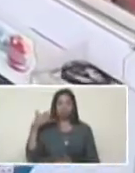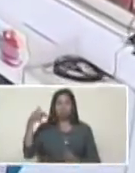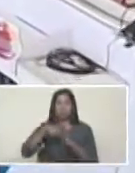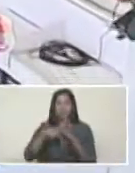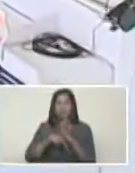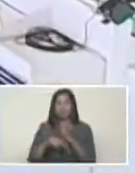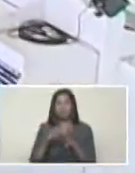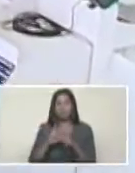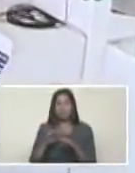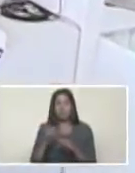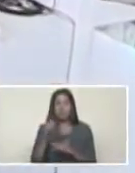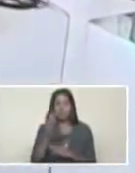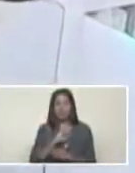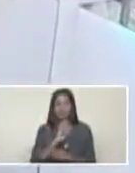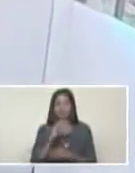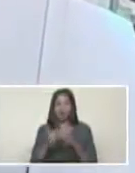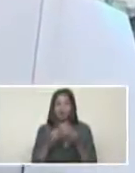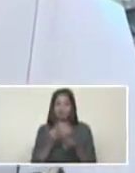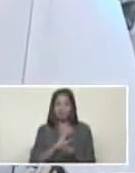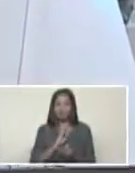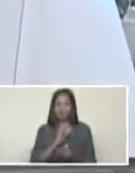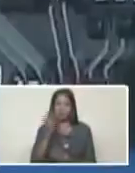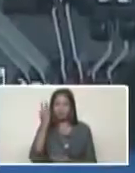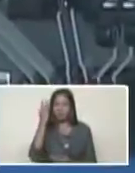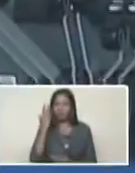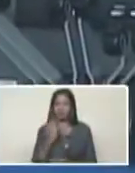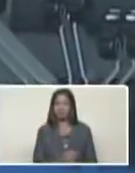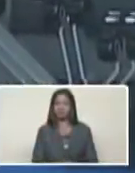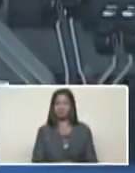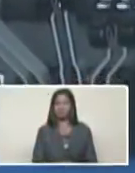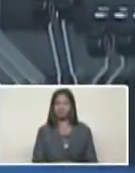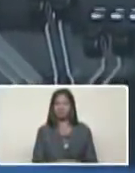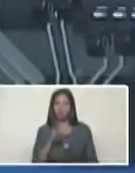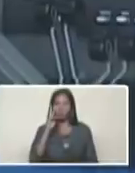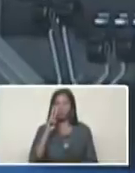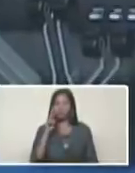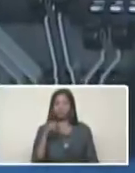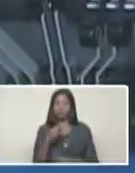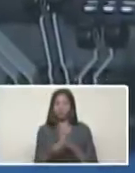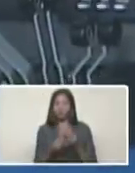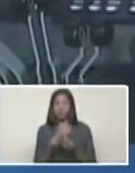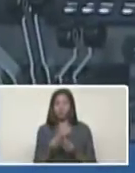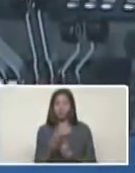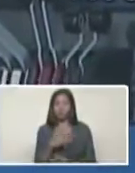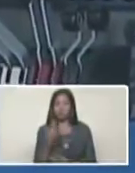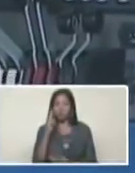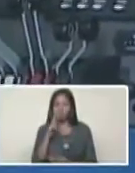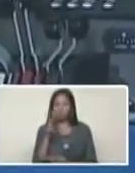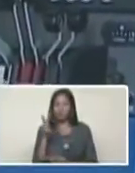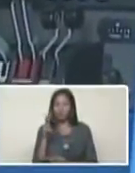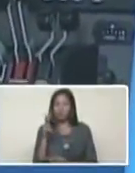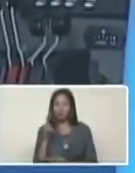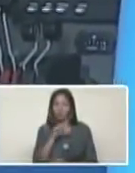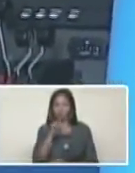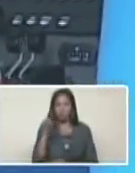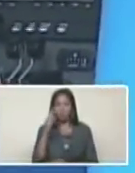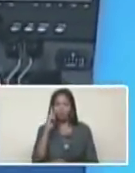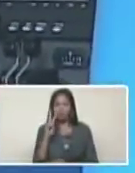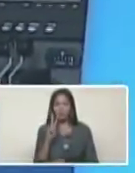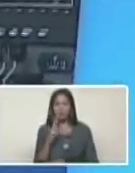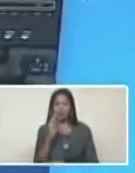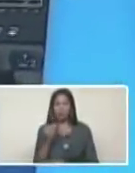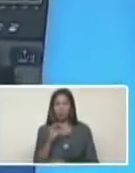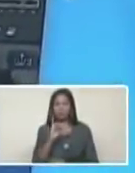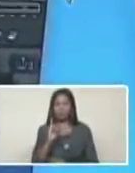por todo lo que producen, ¿no? Fíjese, aquí está un simulador, pero yo quisiera que, si usted me lo permite, mi comandante en jefe, que el